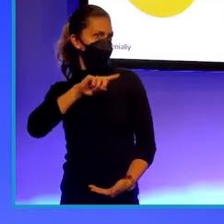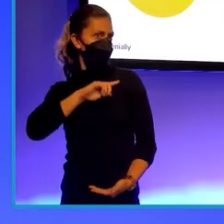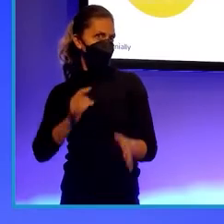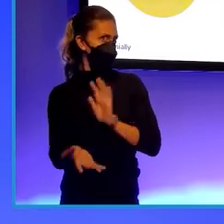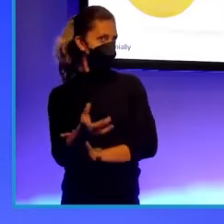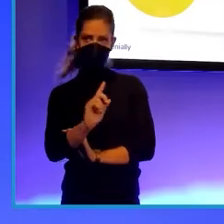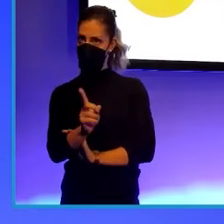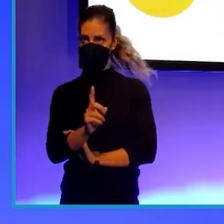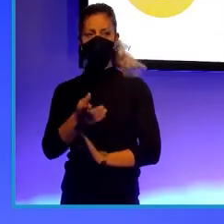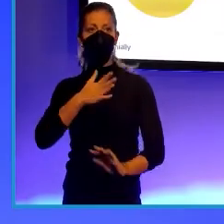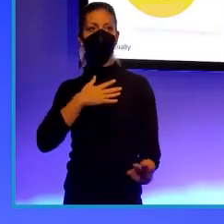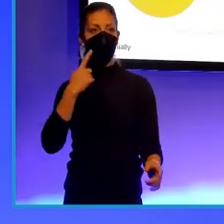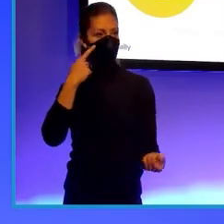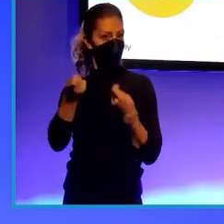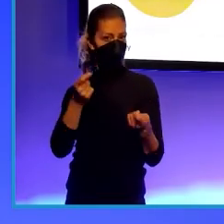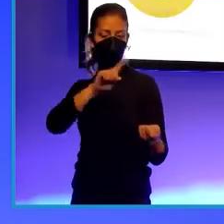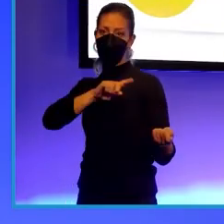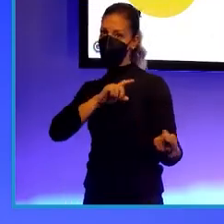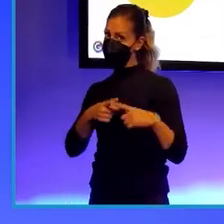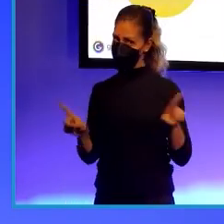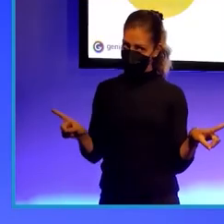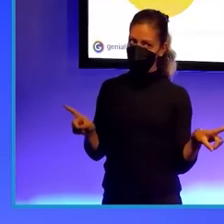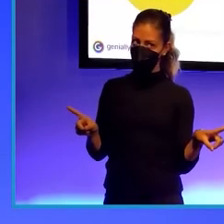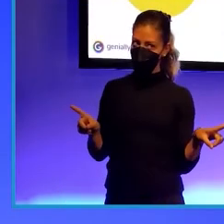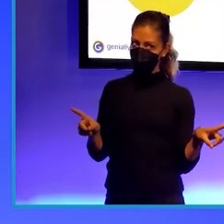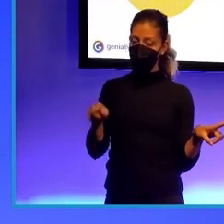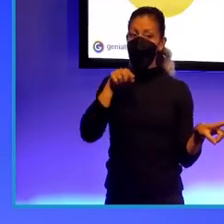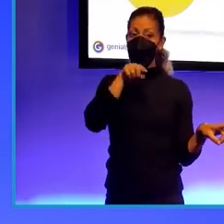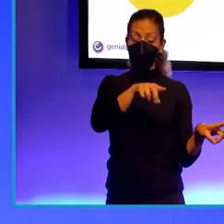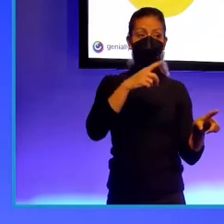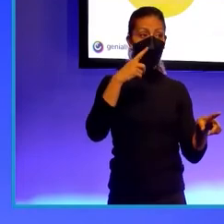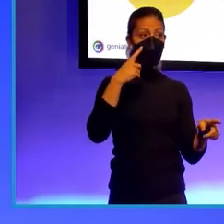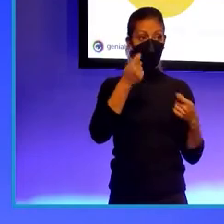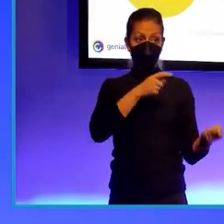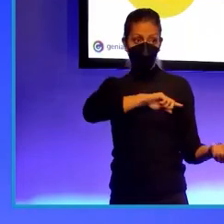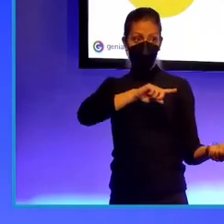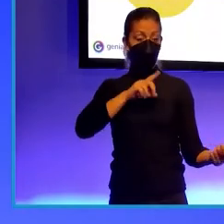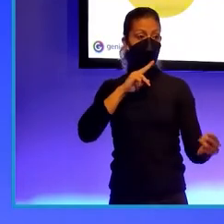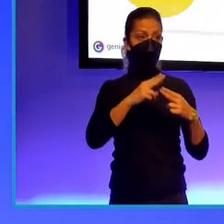sino de controlar tus emociones que es muy distintos y eso se llama inteligencia emocional